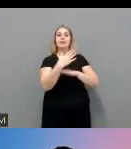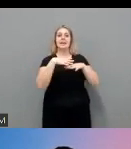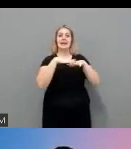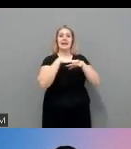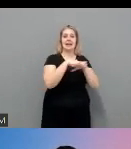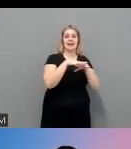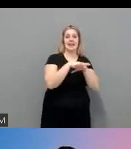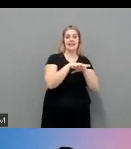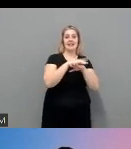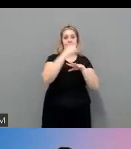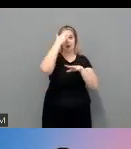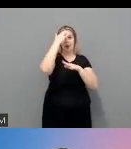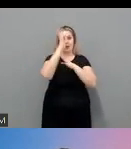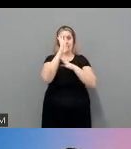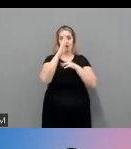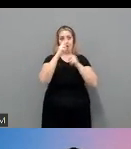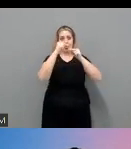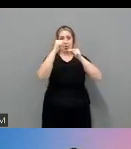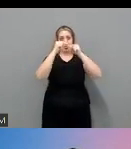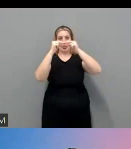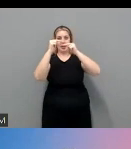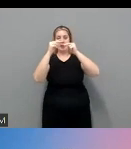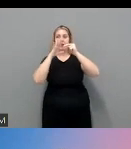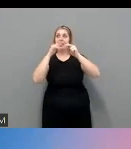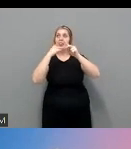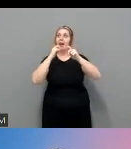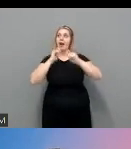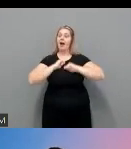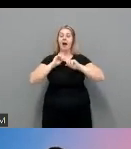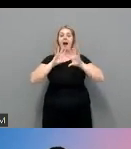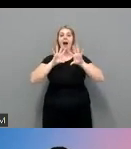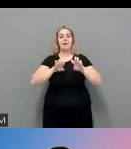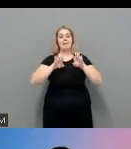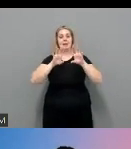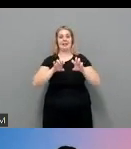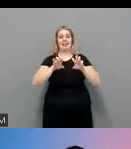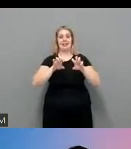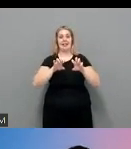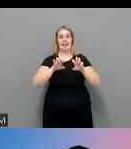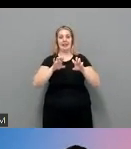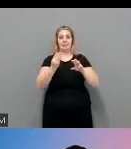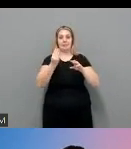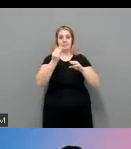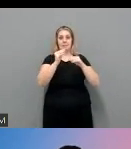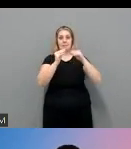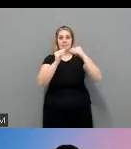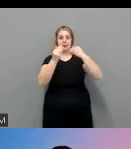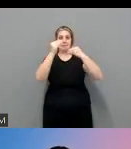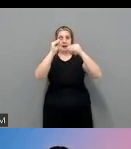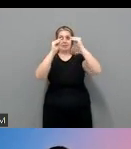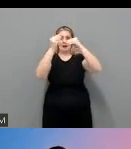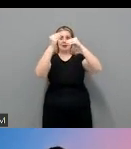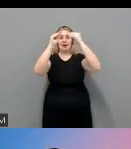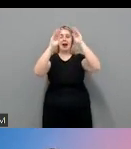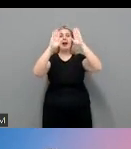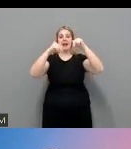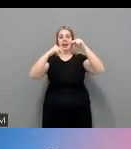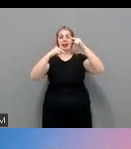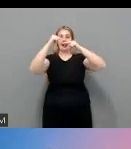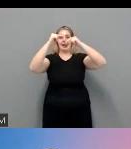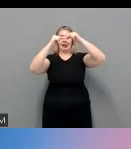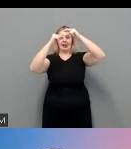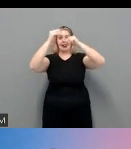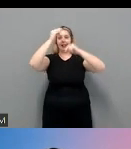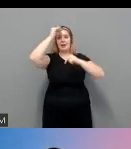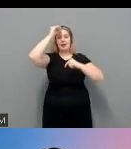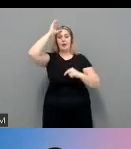andamios neuronales, ¿verdad? Que sustentamos un aprendizaje en otro aprendizaje y que así vamos construyendo el